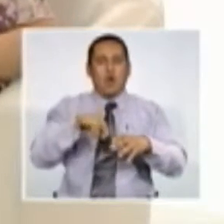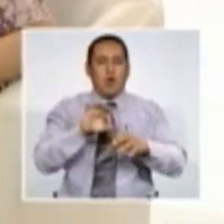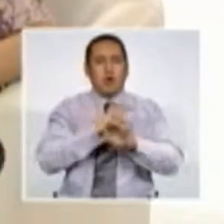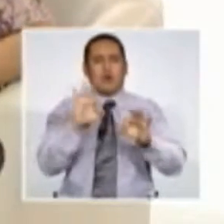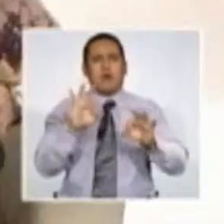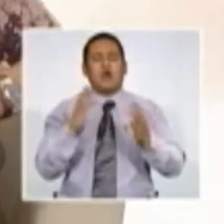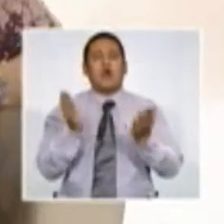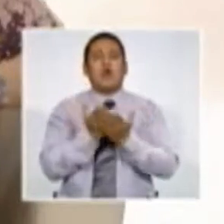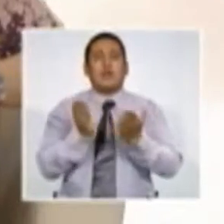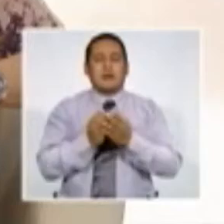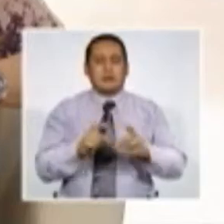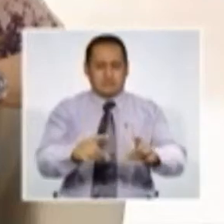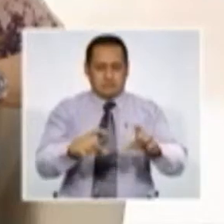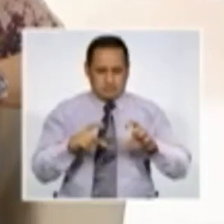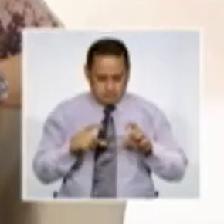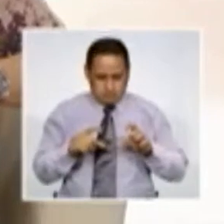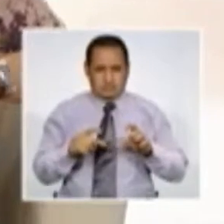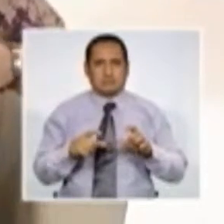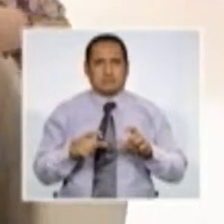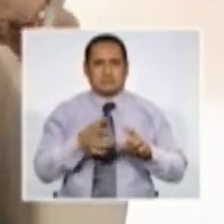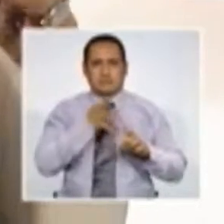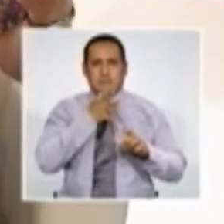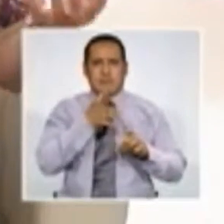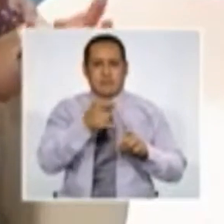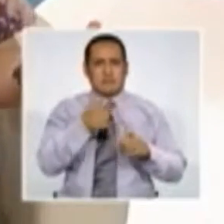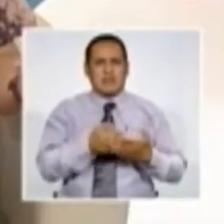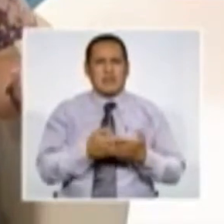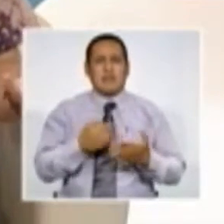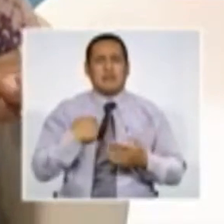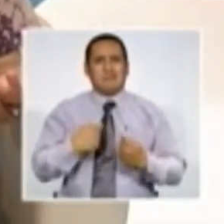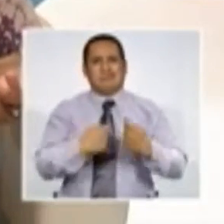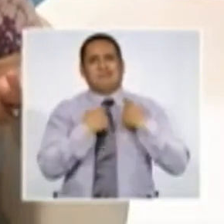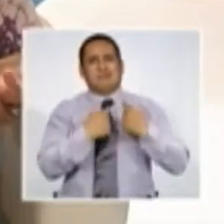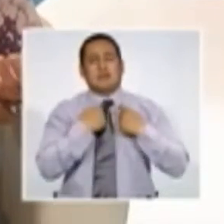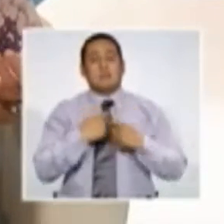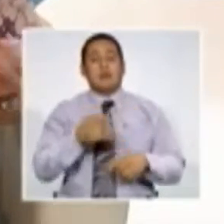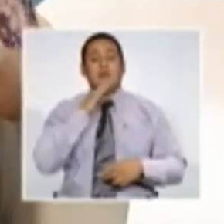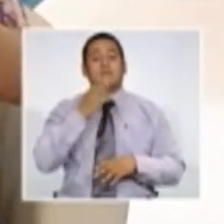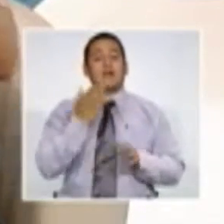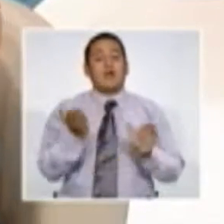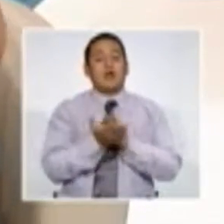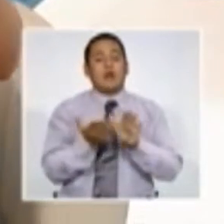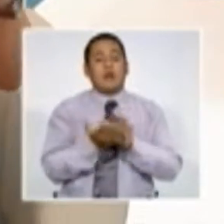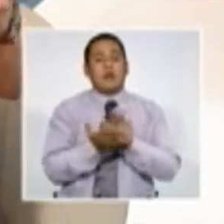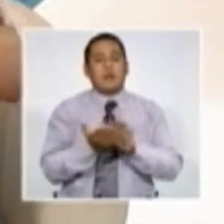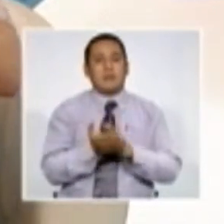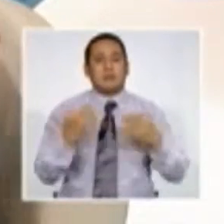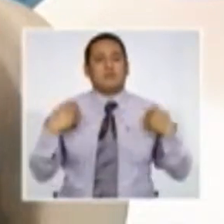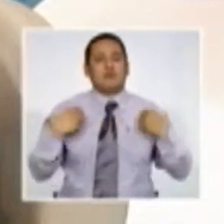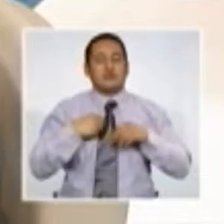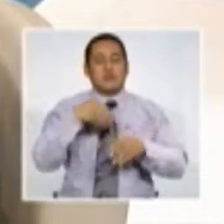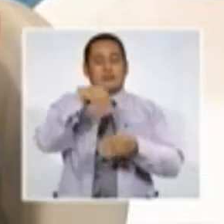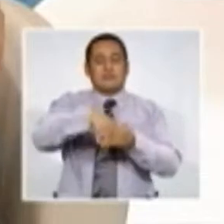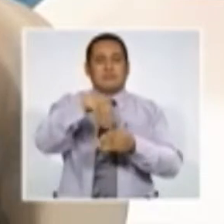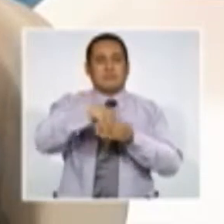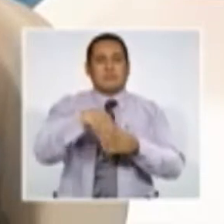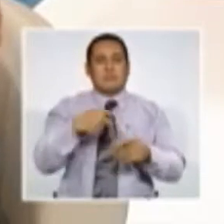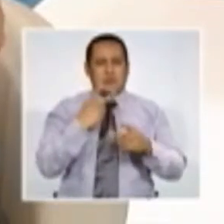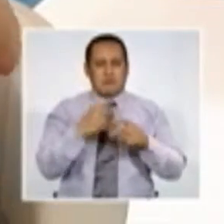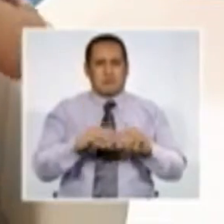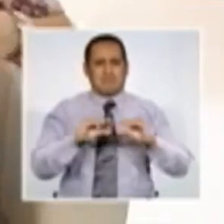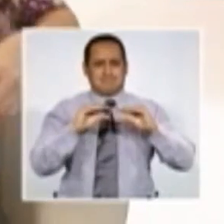a veces en los colegios no se nos obliga, digamos, pero se nos manda ahí en las mochilas